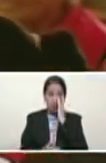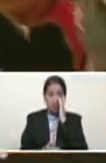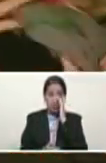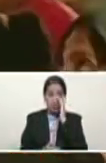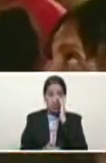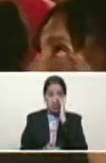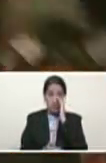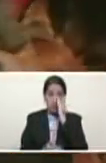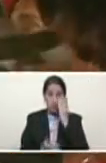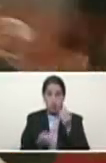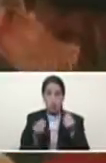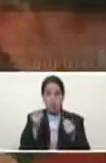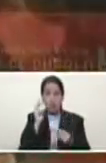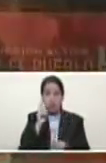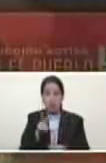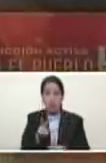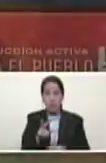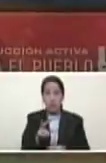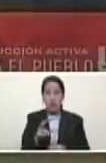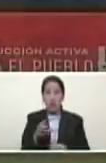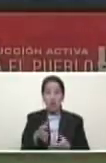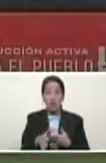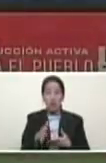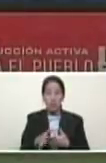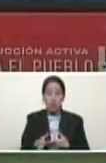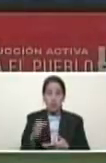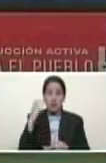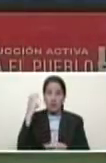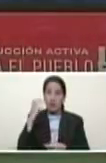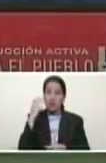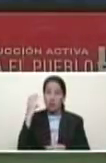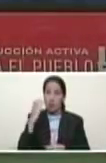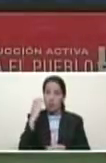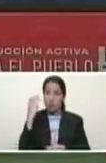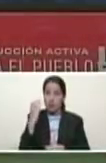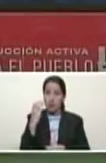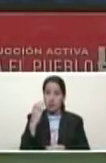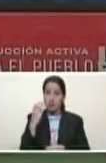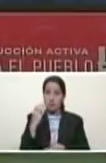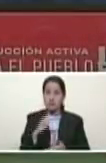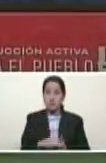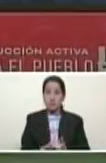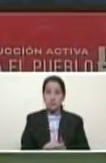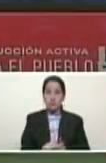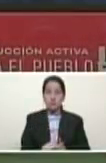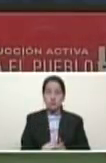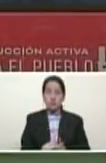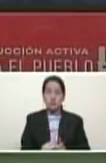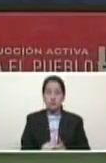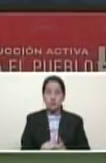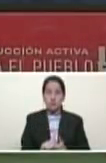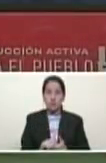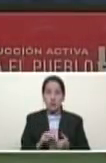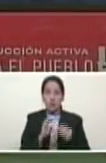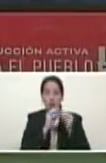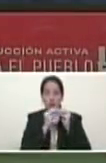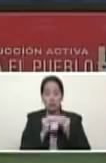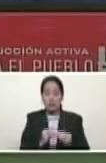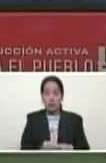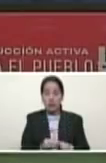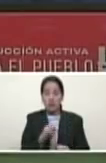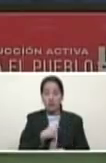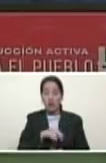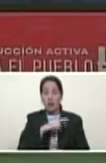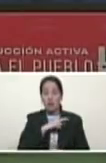Fíjense ustedes ahora lo que está pasando desde Colombia, alerta, alerta. Desde Colombia están montando varios falsos